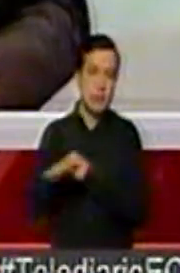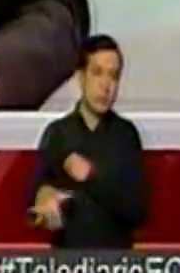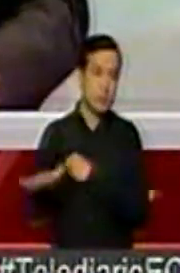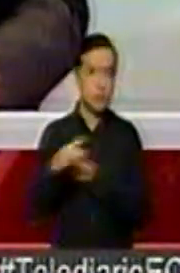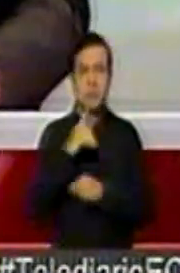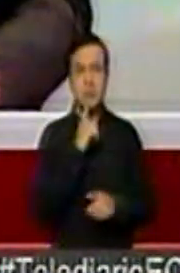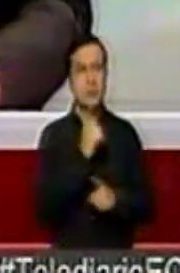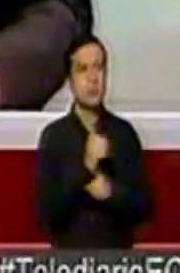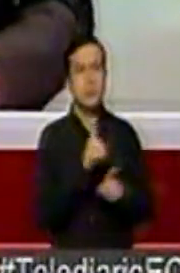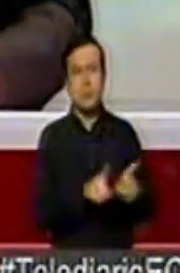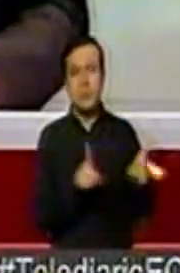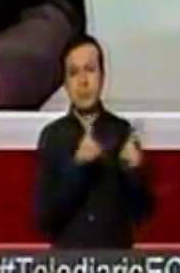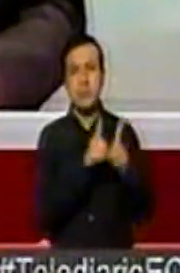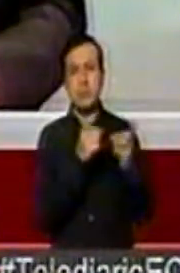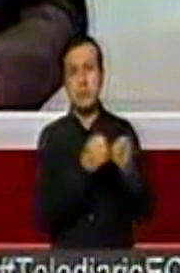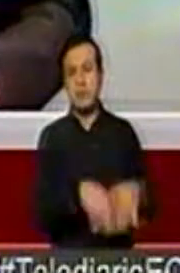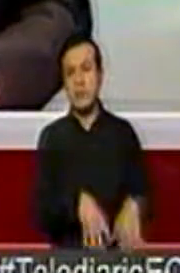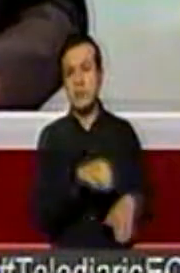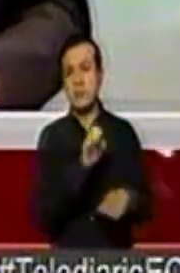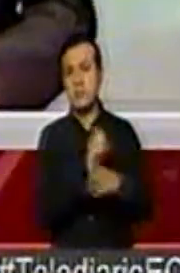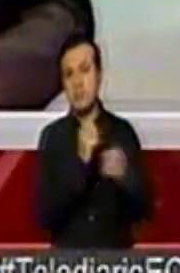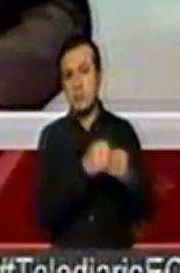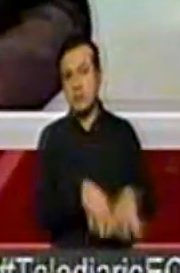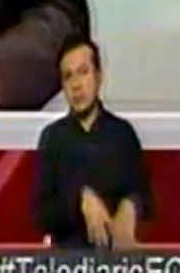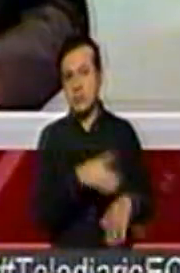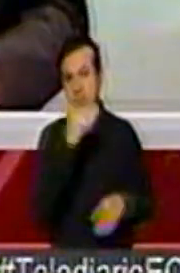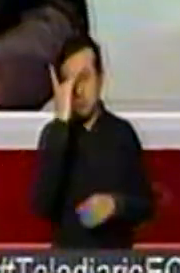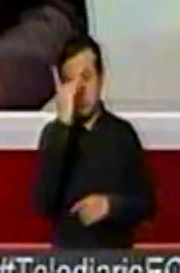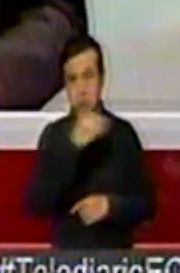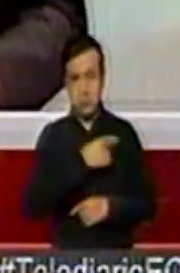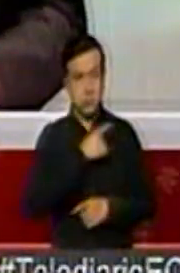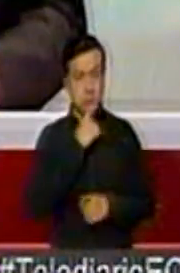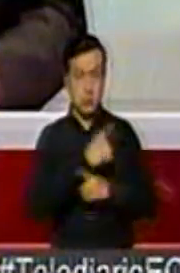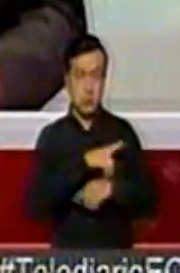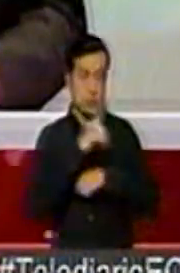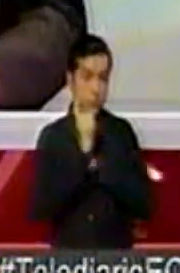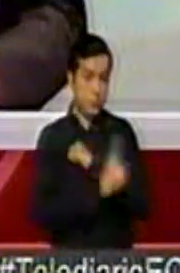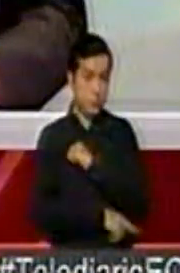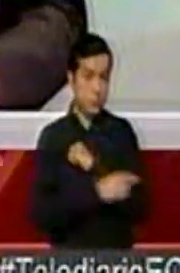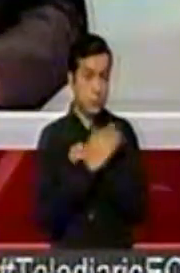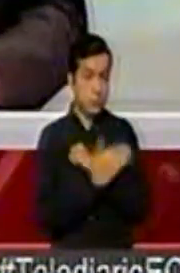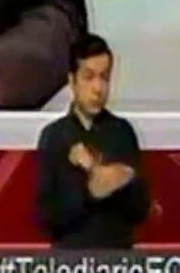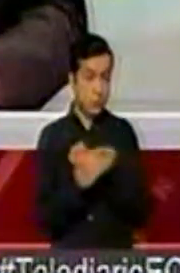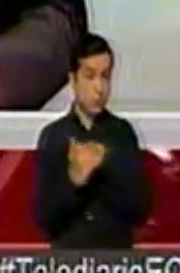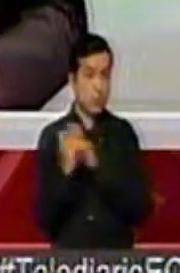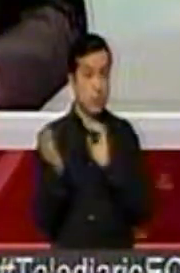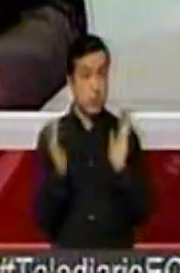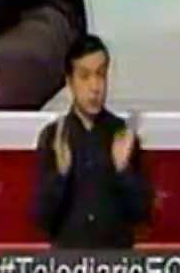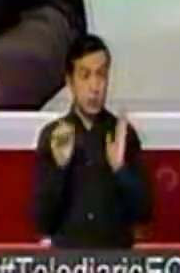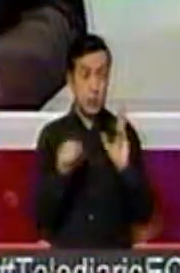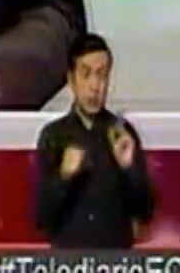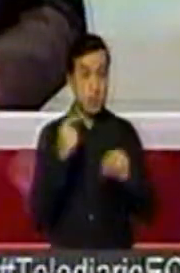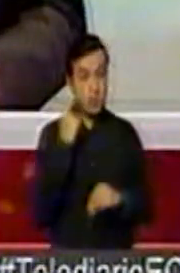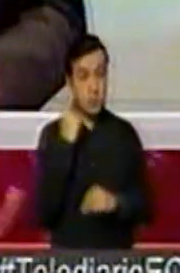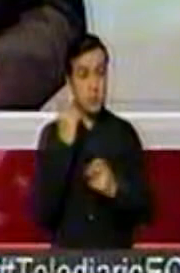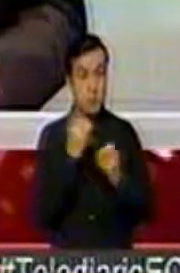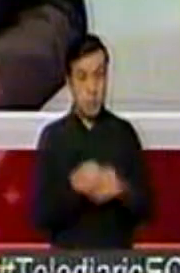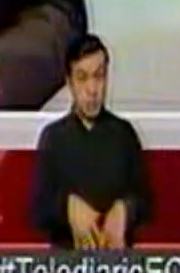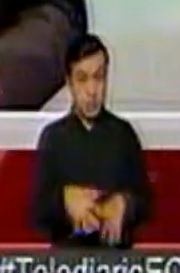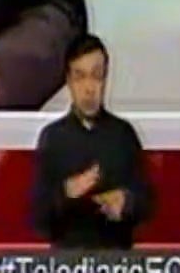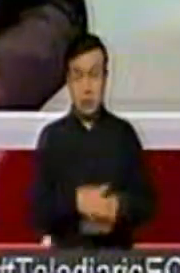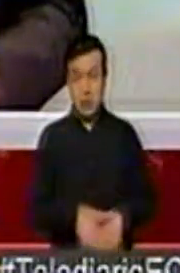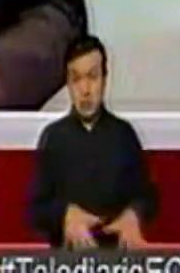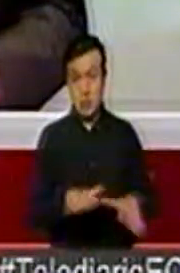mencionar cifras de cuánto perdería el Ecuador con esta decisión y esta sanción, que sea temporal o no, pues se ha dado ya hacia nuestro